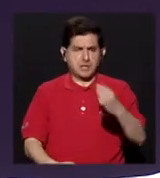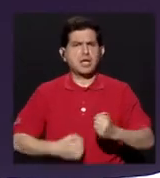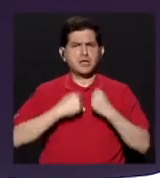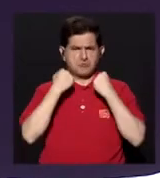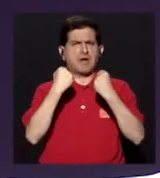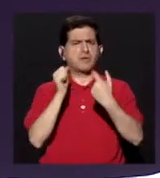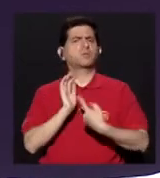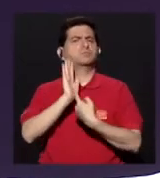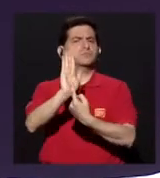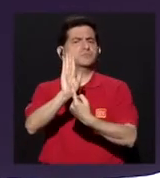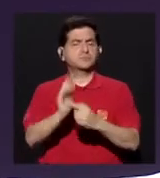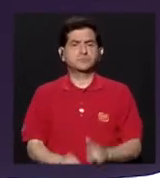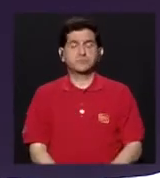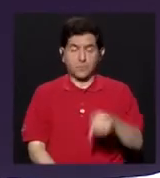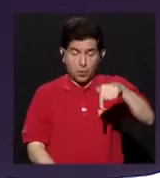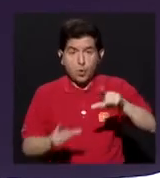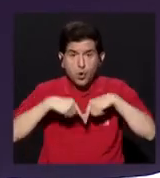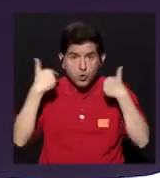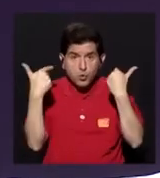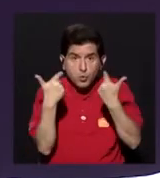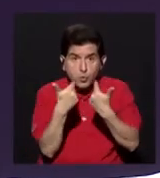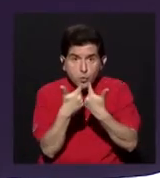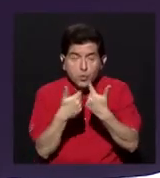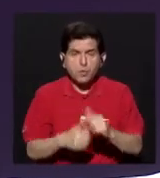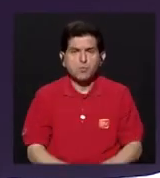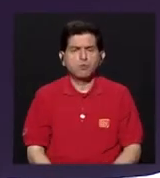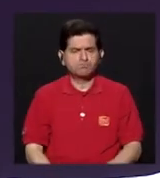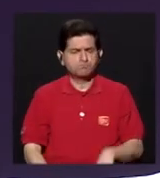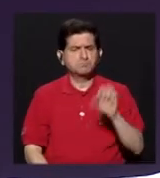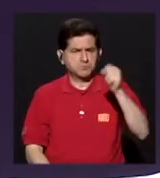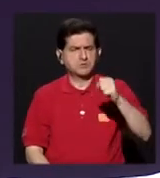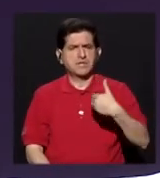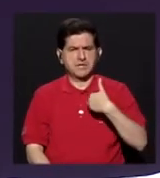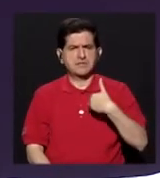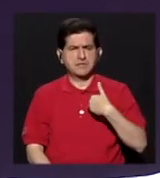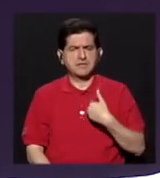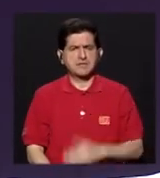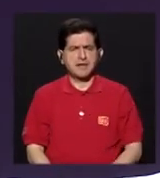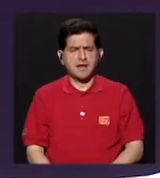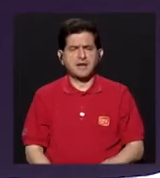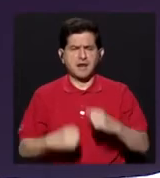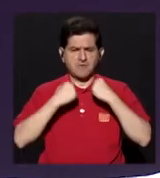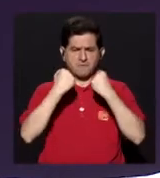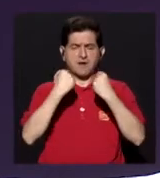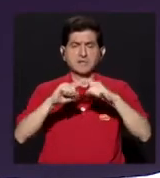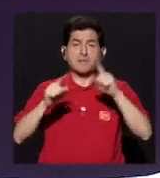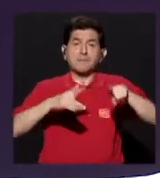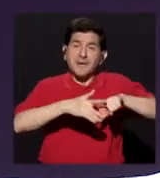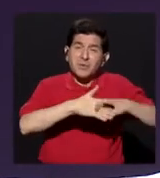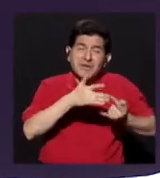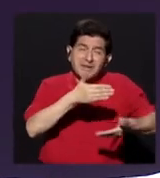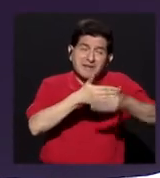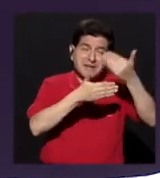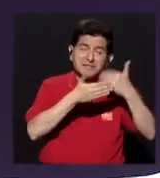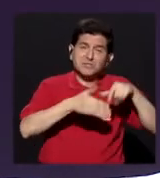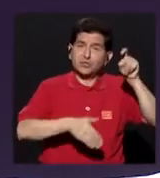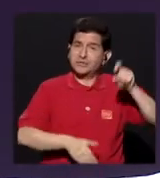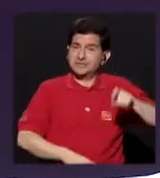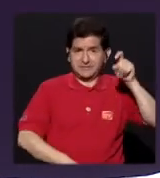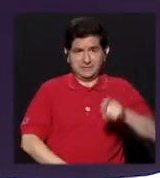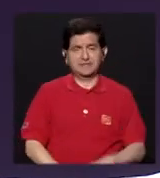valientes. Entonces hoy tenemos un grupo pues ya bastante fuerte, pero sus inicios están en esa época y en esa necesidad